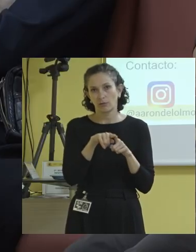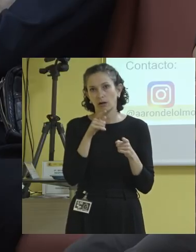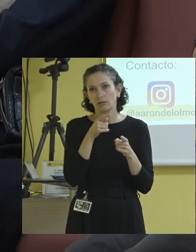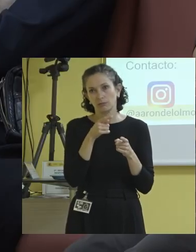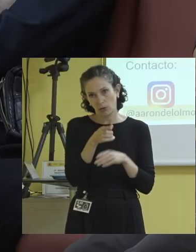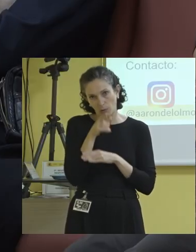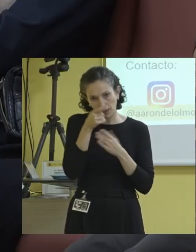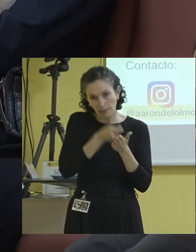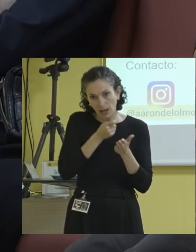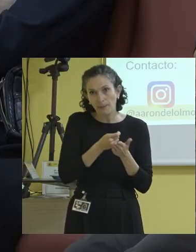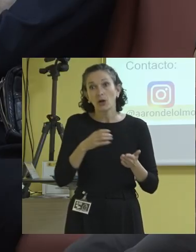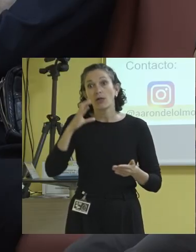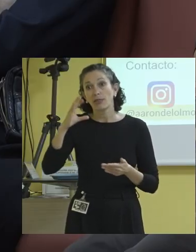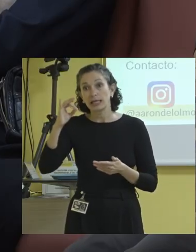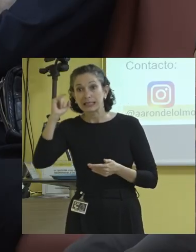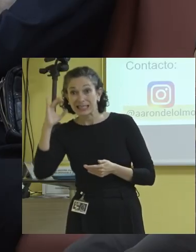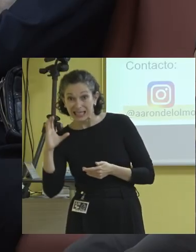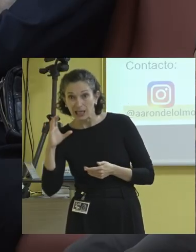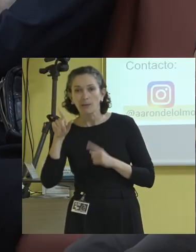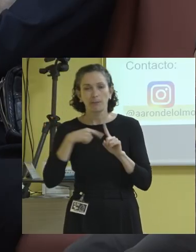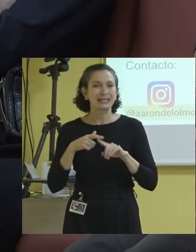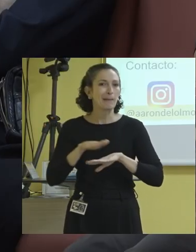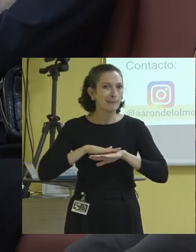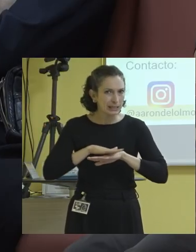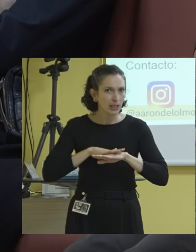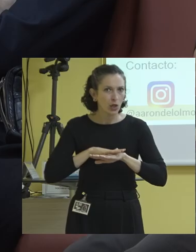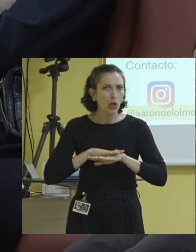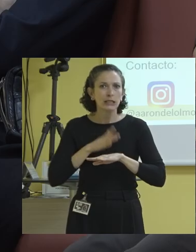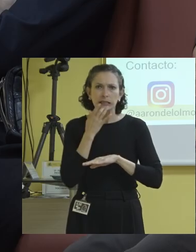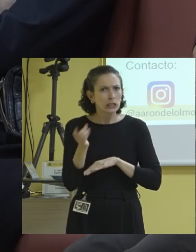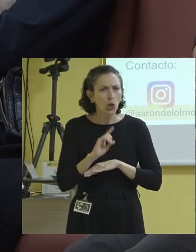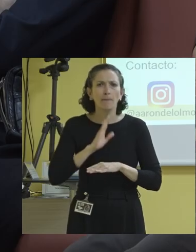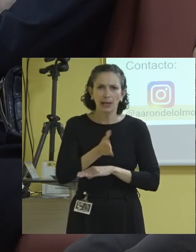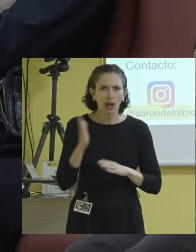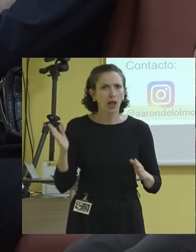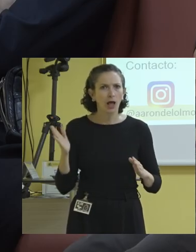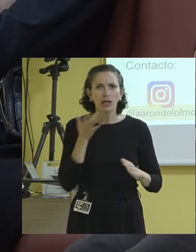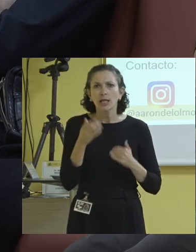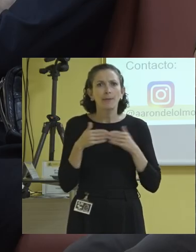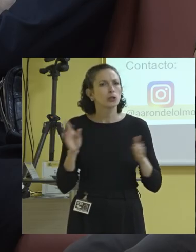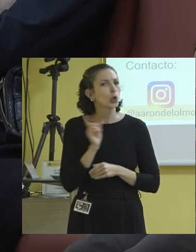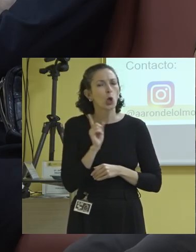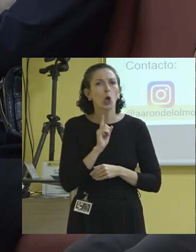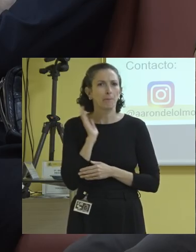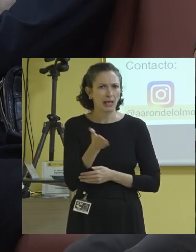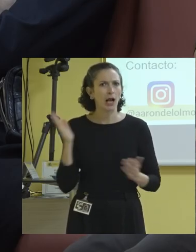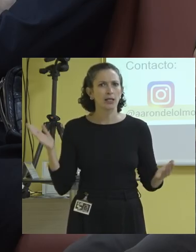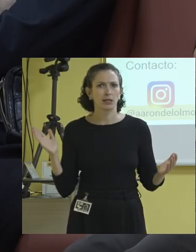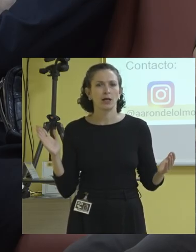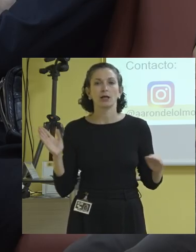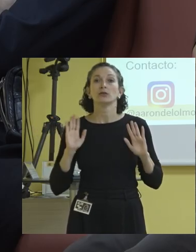pago, pero el CSIC, por ejemplo, y ya te digo, el Ministerio, además, te penaliza, o sea, como no lo pongas en abierto, entonces